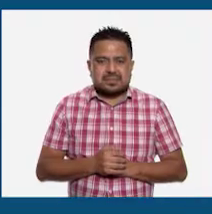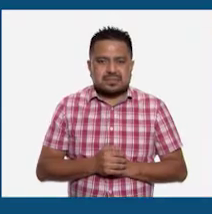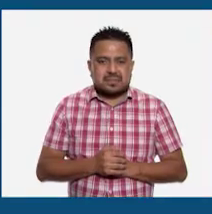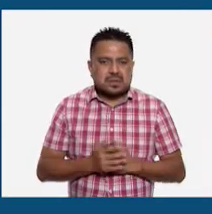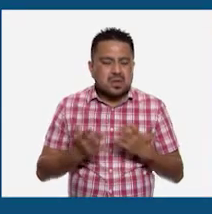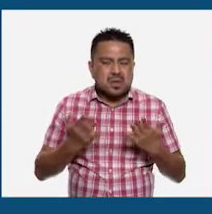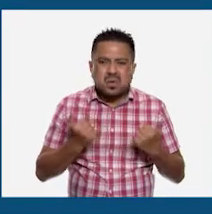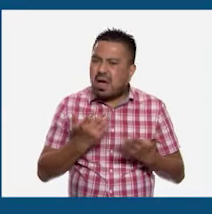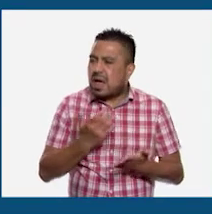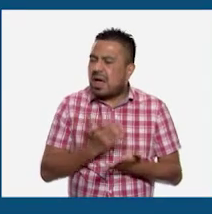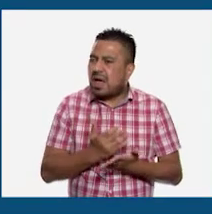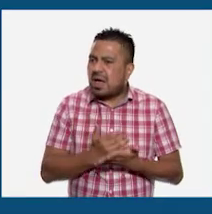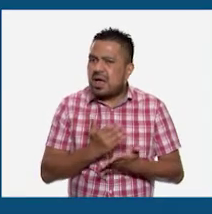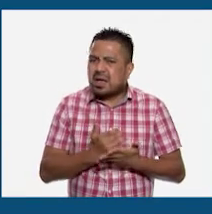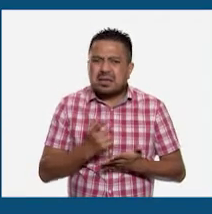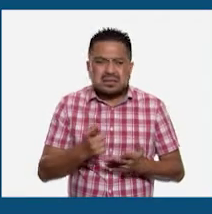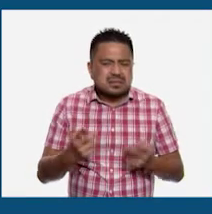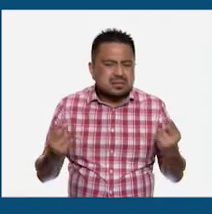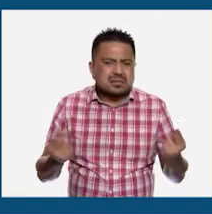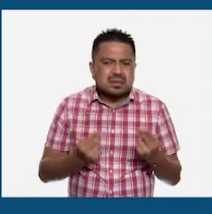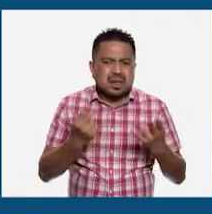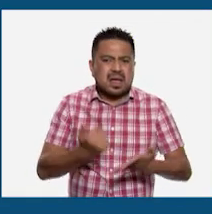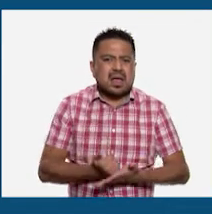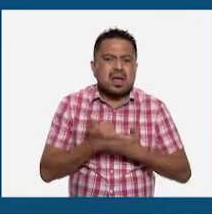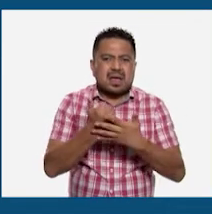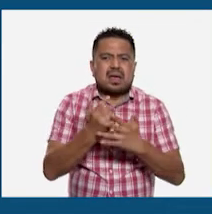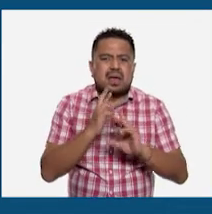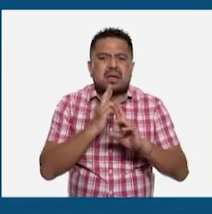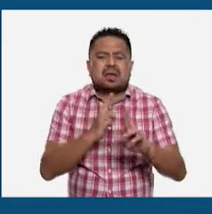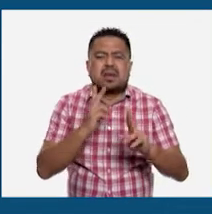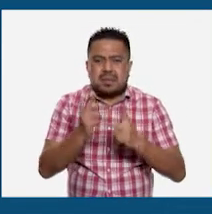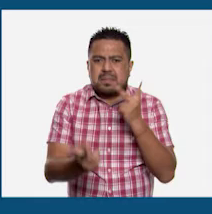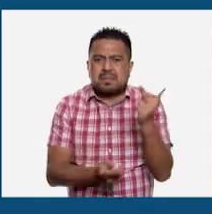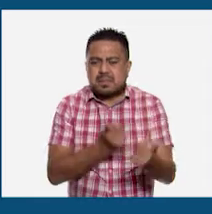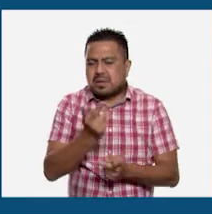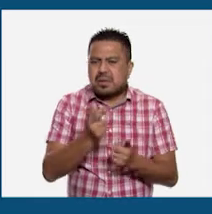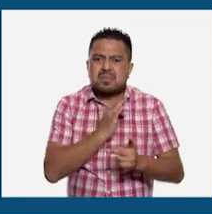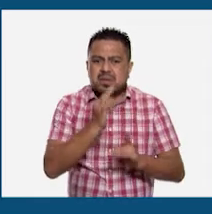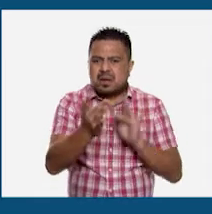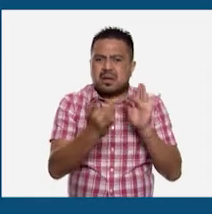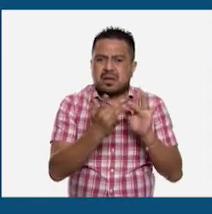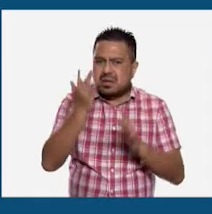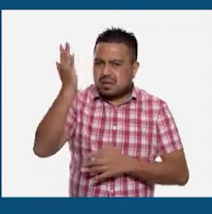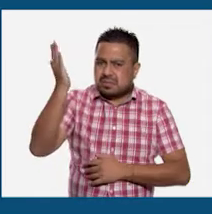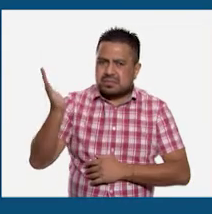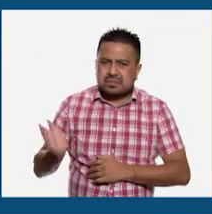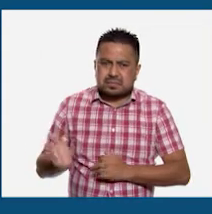Si no tienes el libro de texto o necesitas ayuda para responder las preguntas, contáctanos.